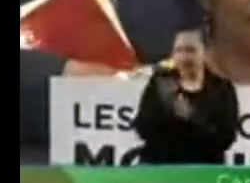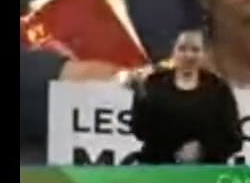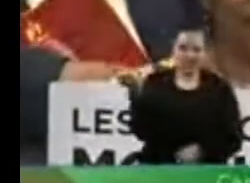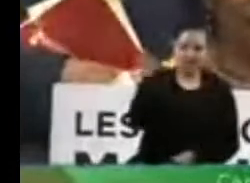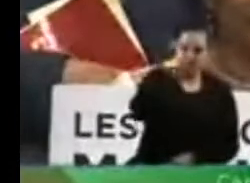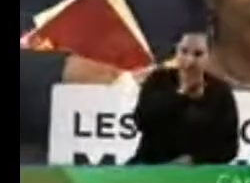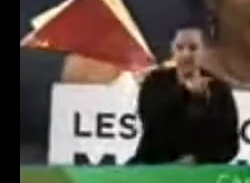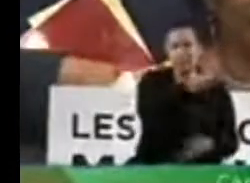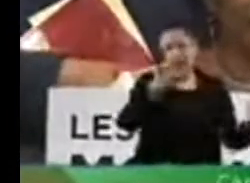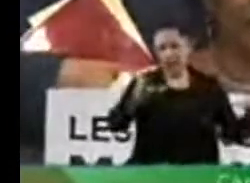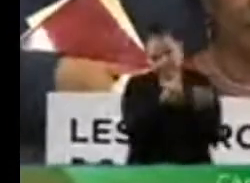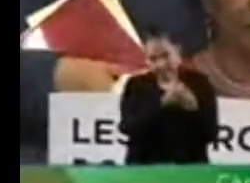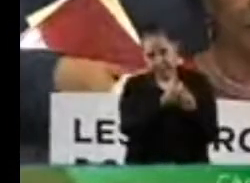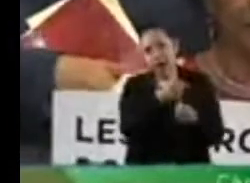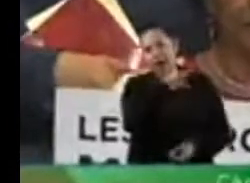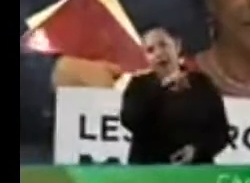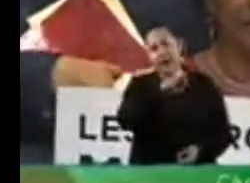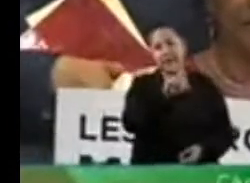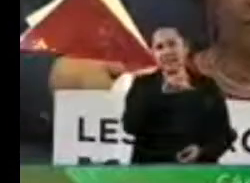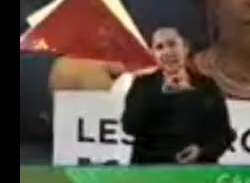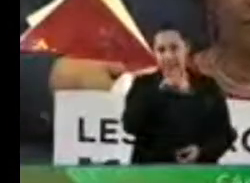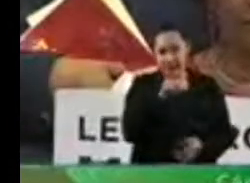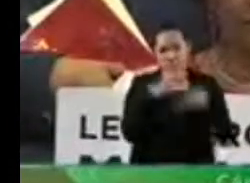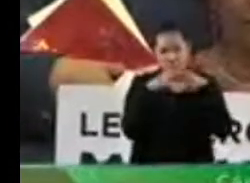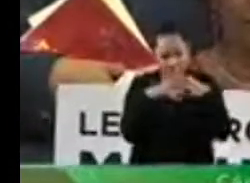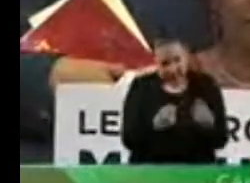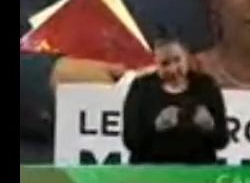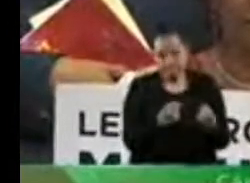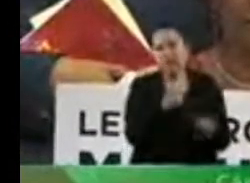Mejía, pidió que